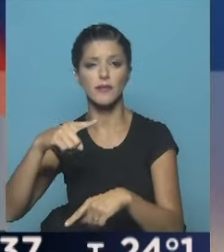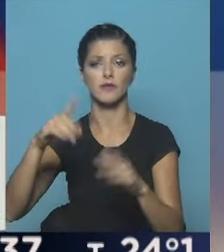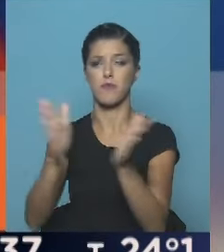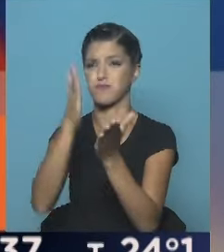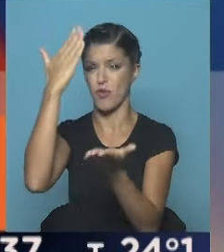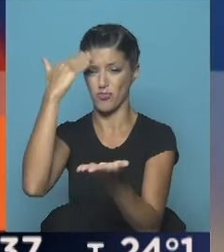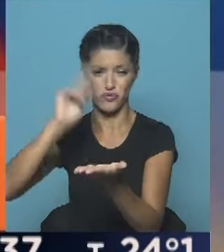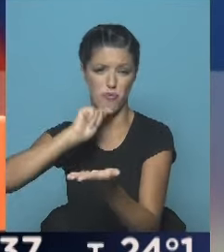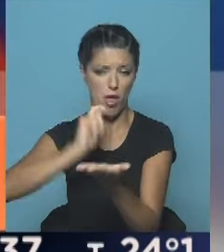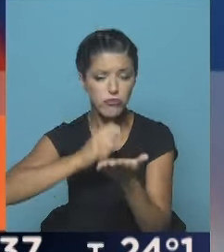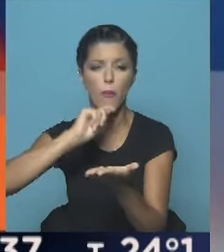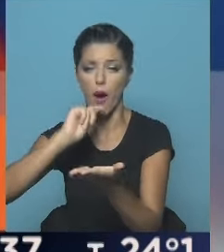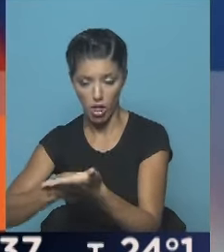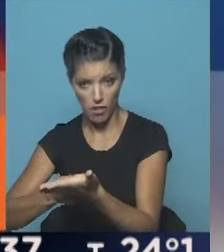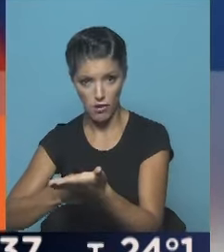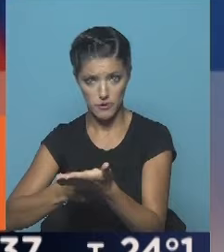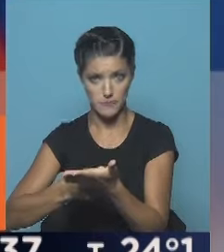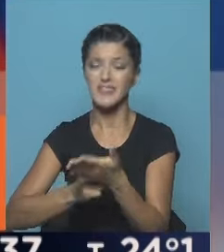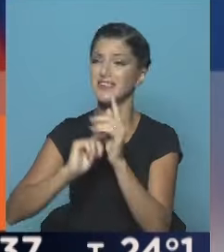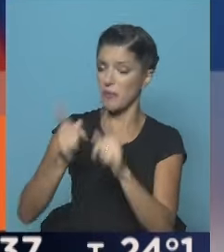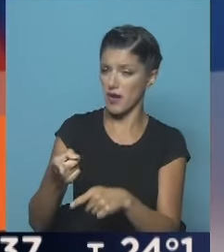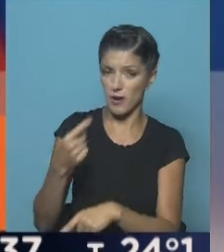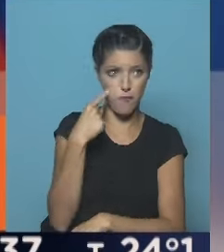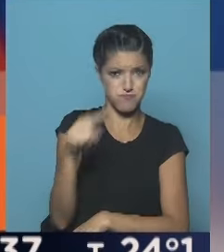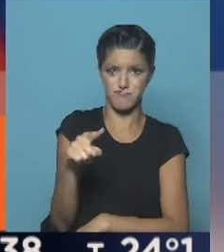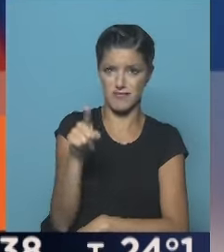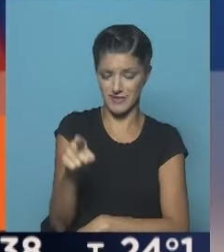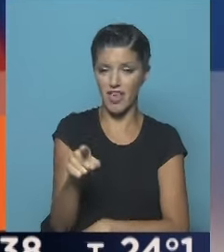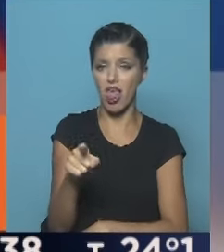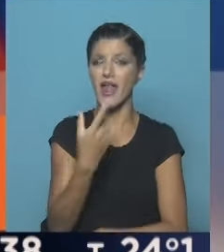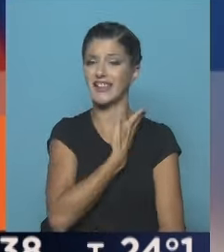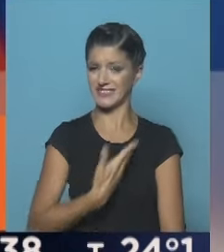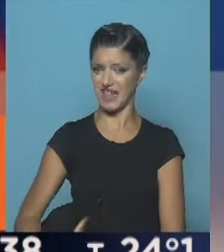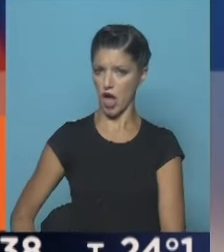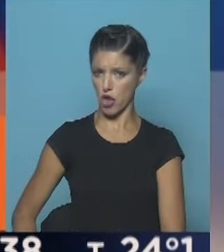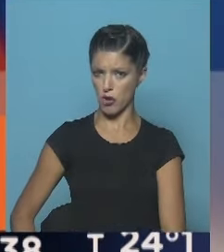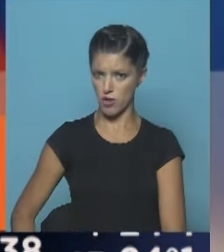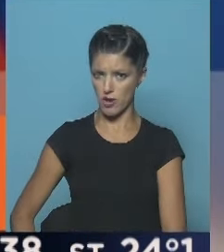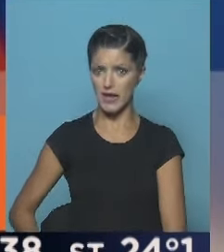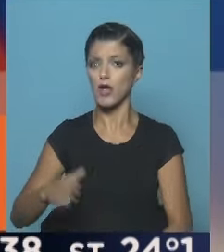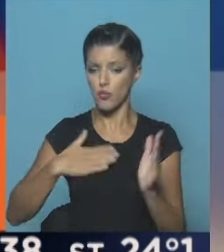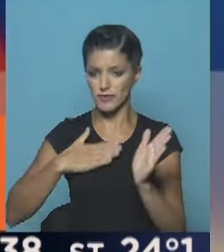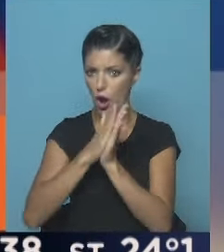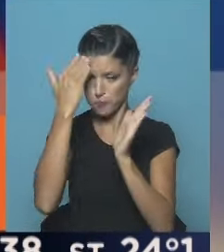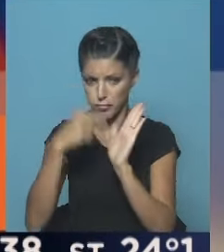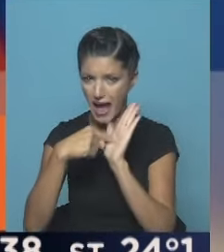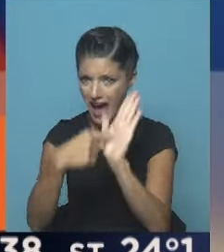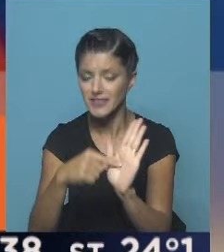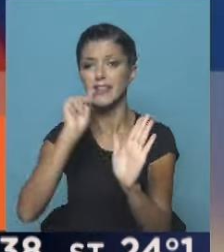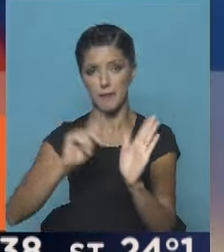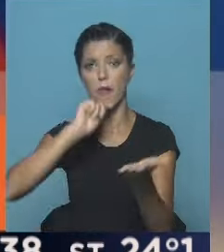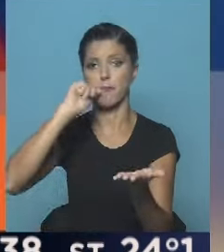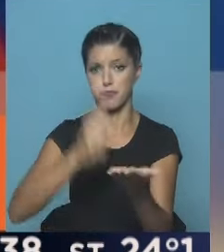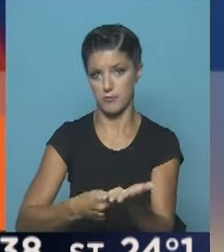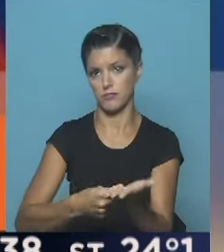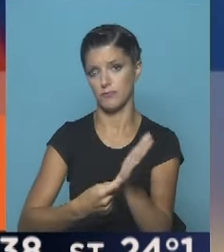constitucional y desconocimiento del modelo de Estado consagrado en nuestra Constitución de la República Bolivariana